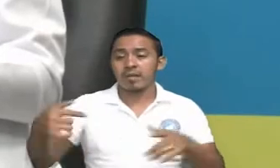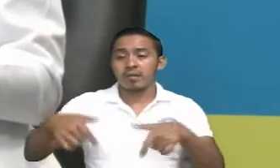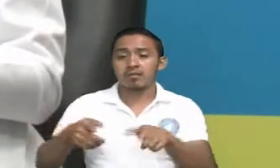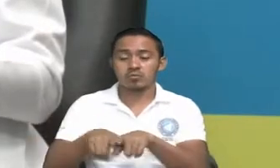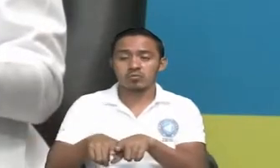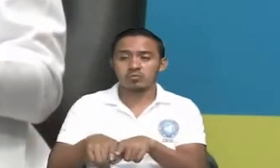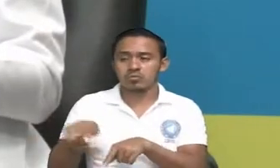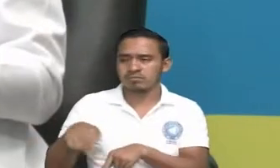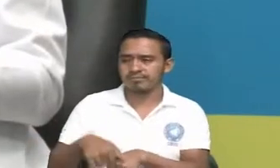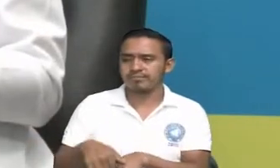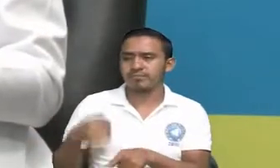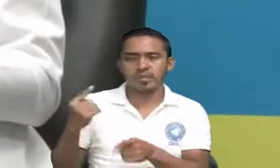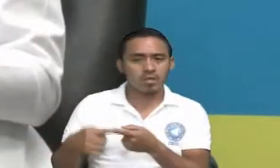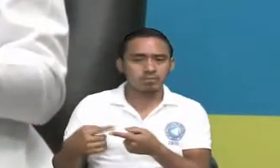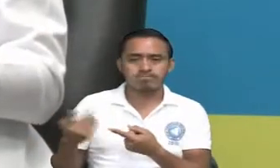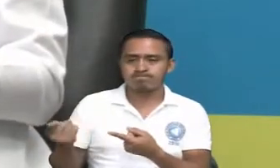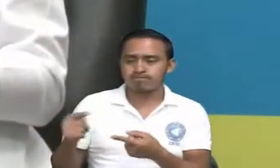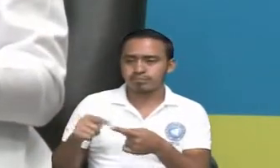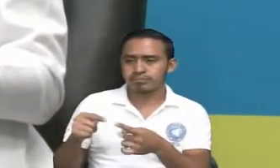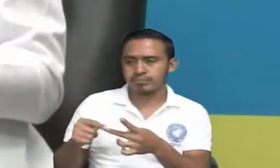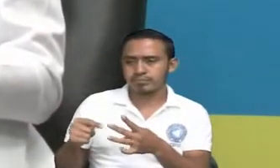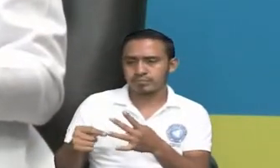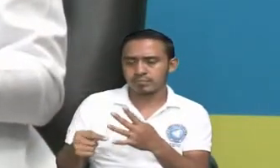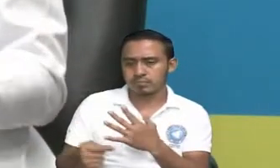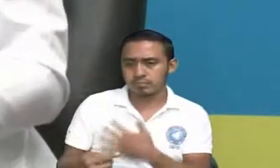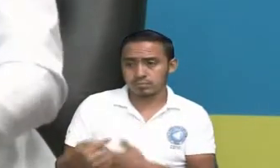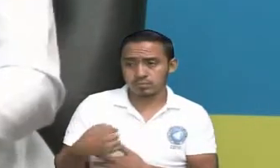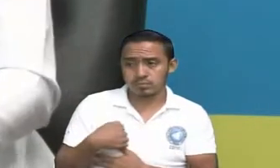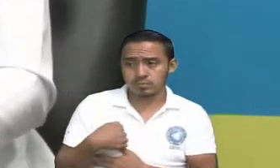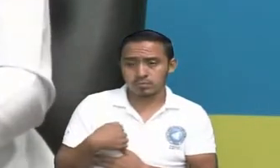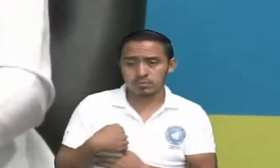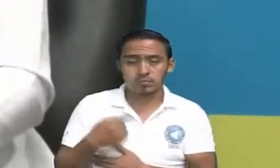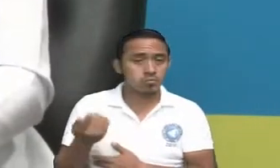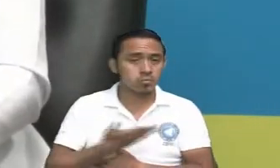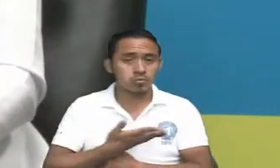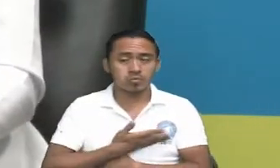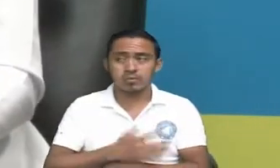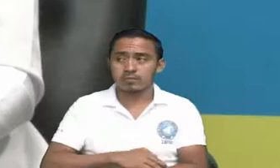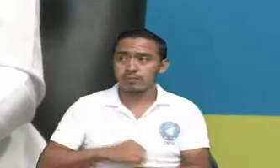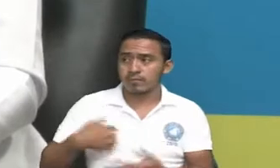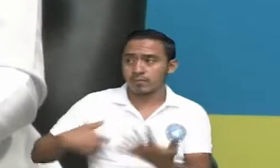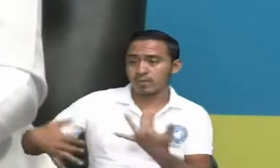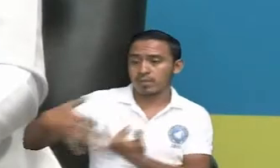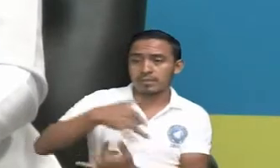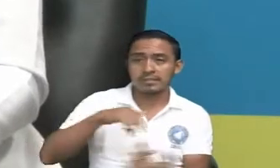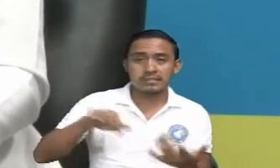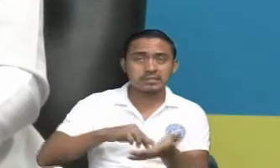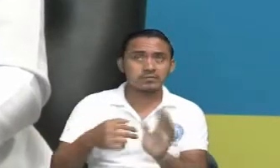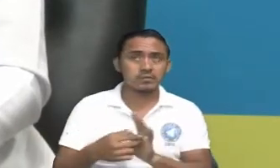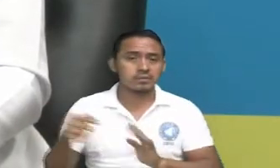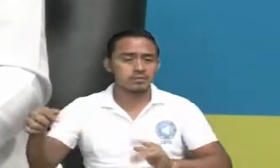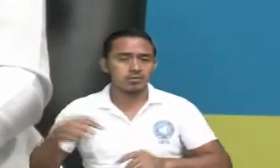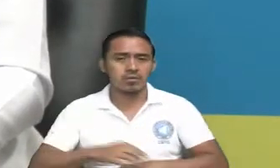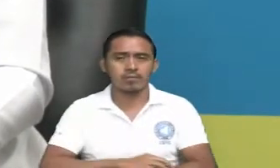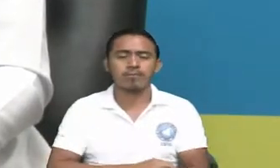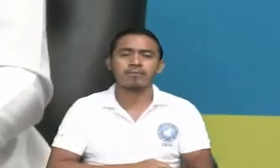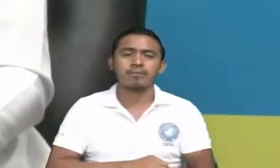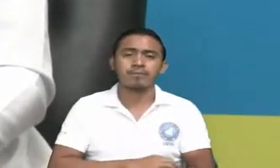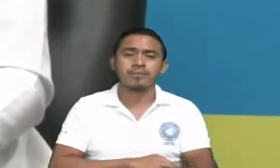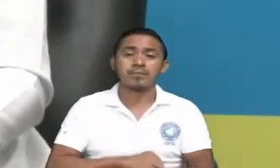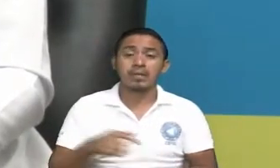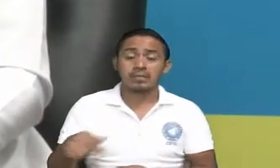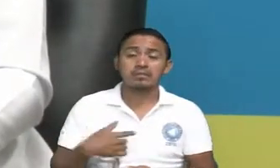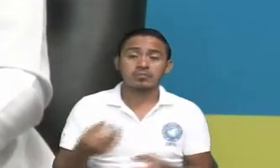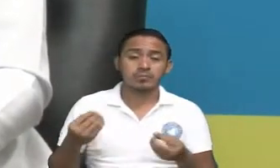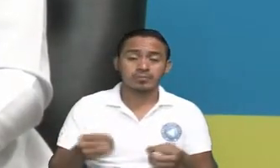ahí es una persona que no le gusta que estés relacionándote con otros, porque lo ve una amenaza. Esto es una conducta muy común